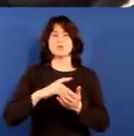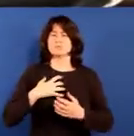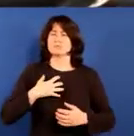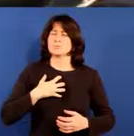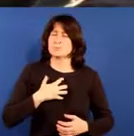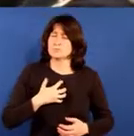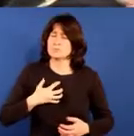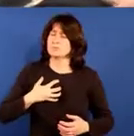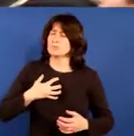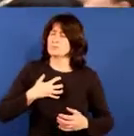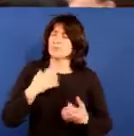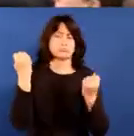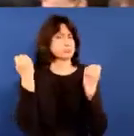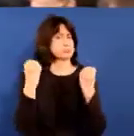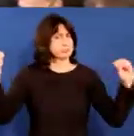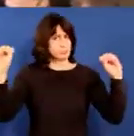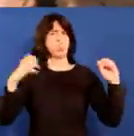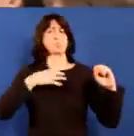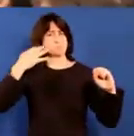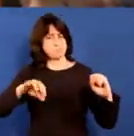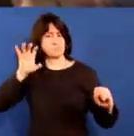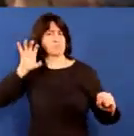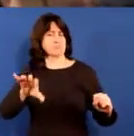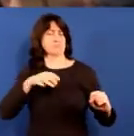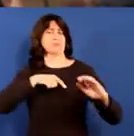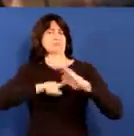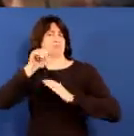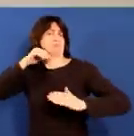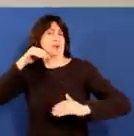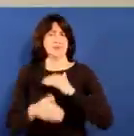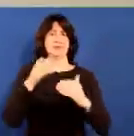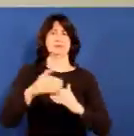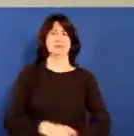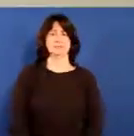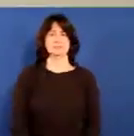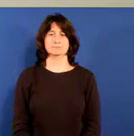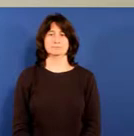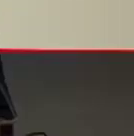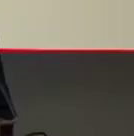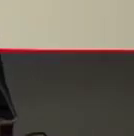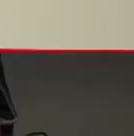ejemplo de cómo puede ir de la mano lo público y lo privado, siempre que haya un objetivo